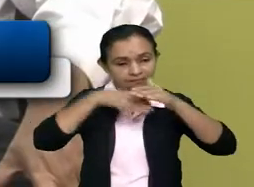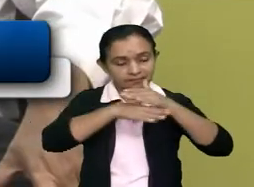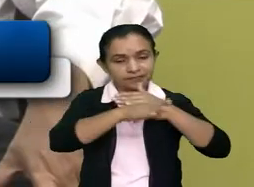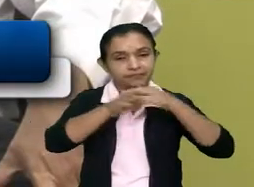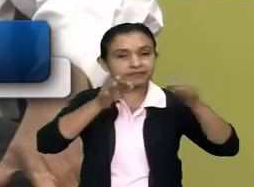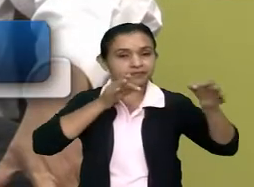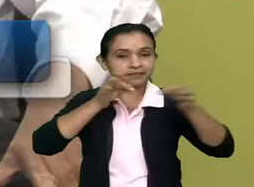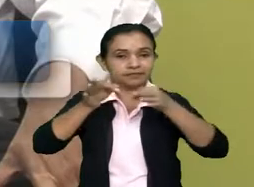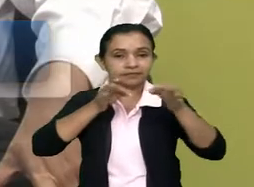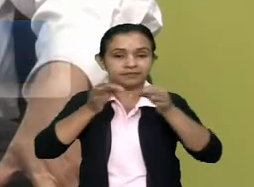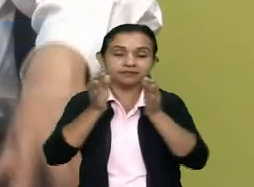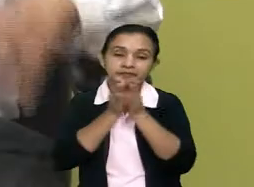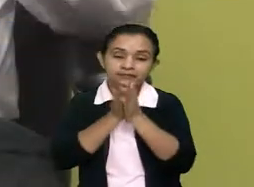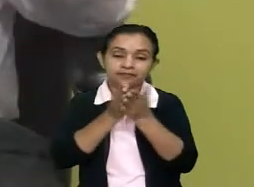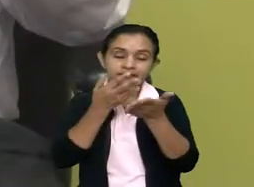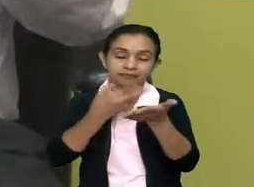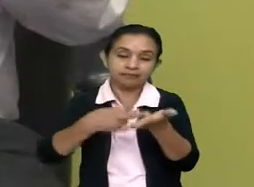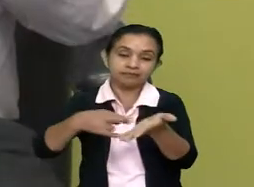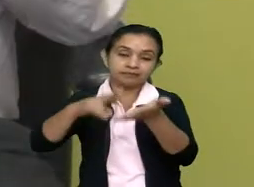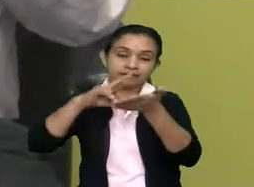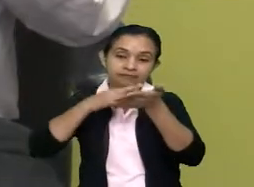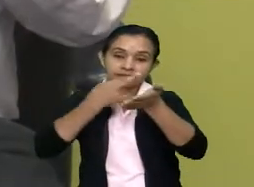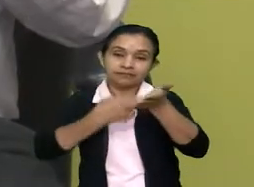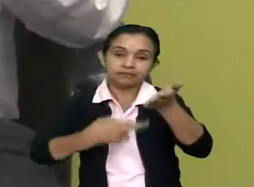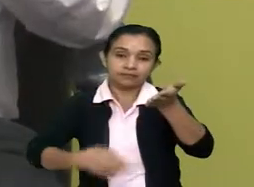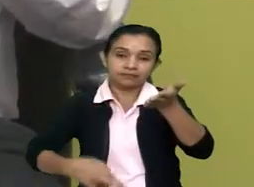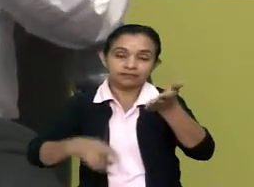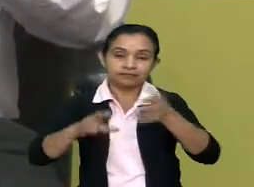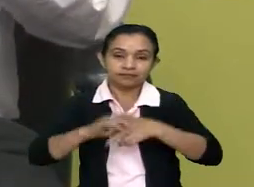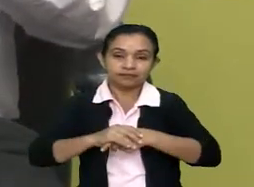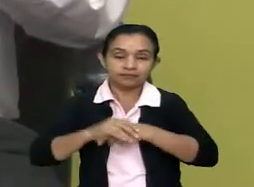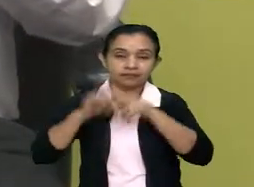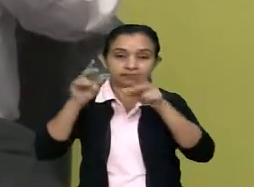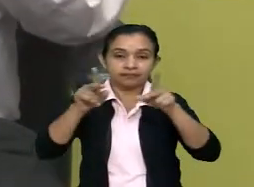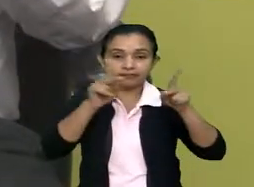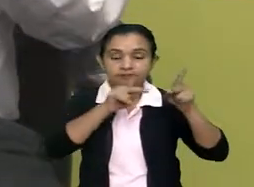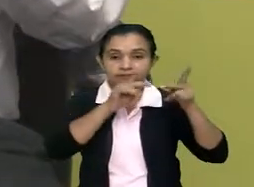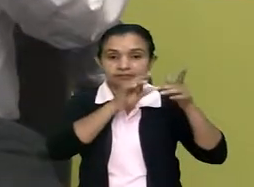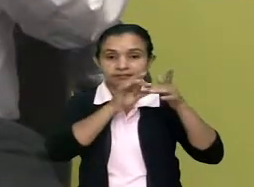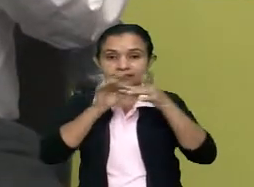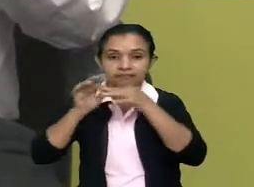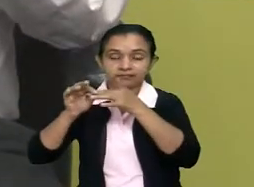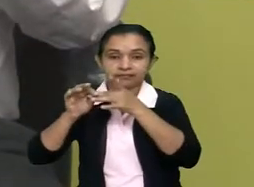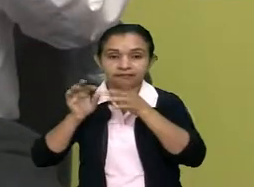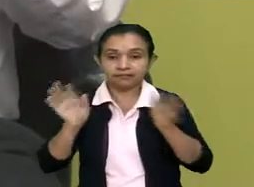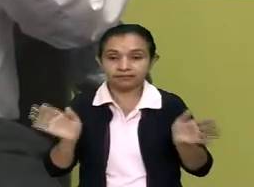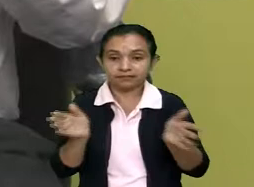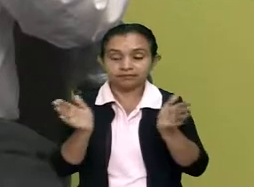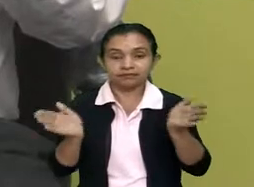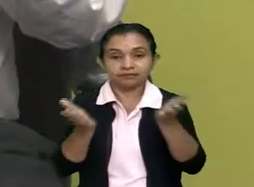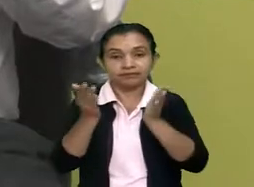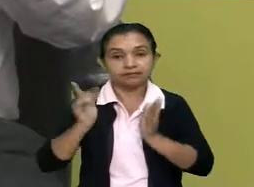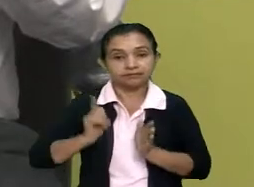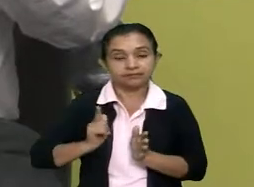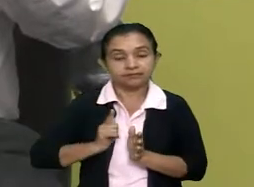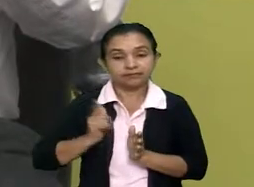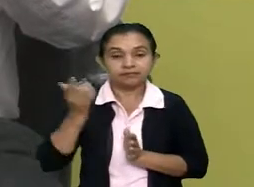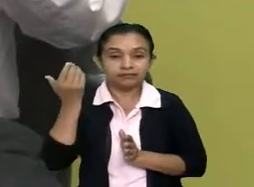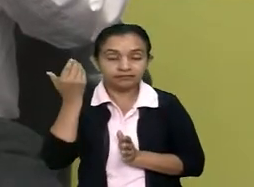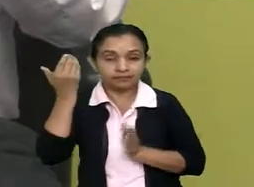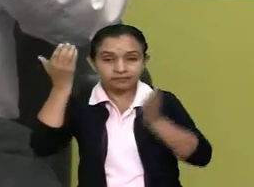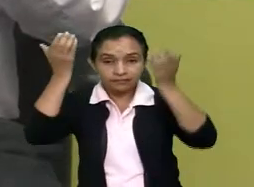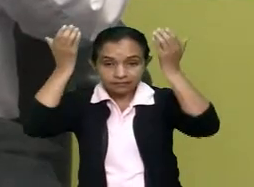promoción de la donación voluntaria en sus lugares entonces tenemos personas especializadas en esta área de promoción también tenemos personal de enfermería